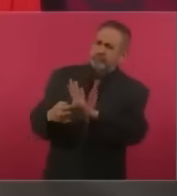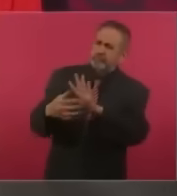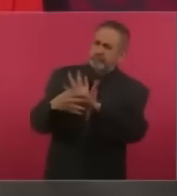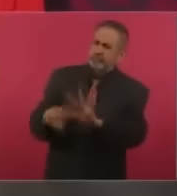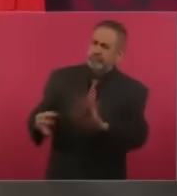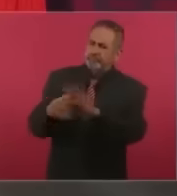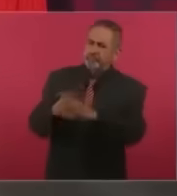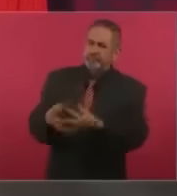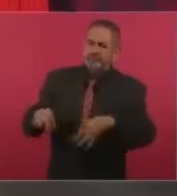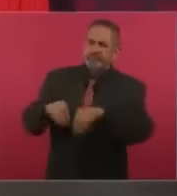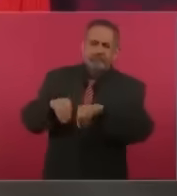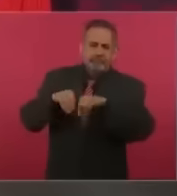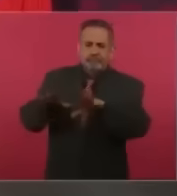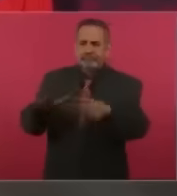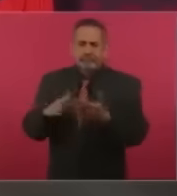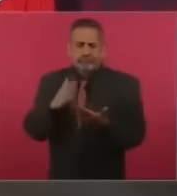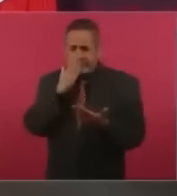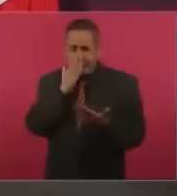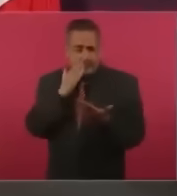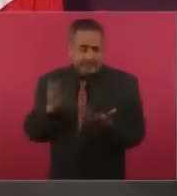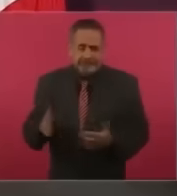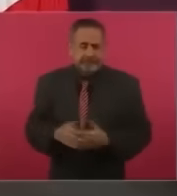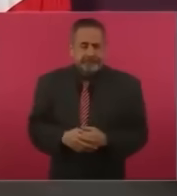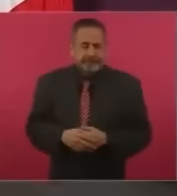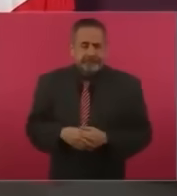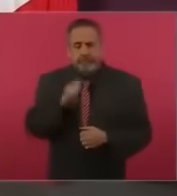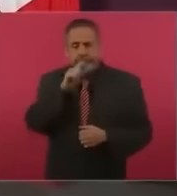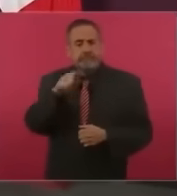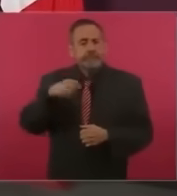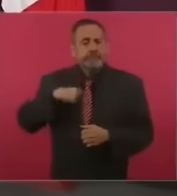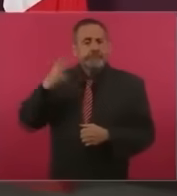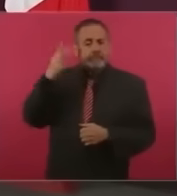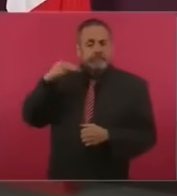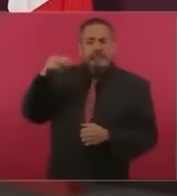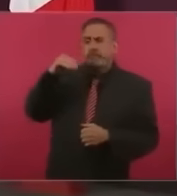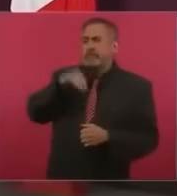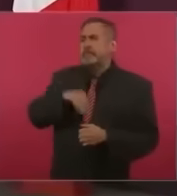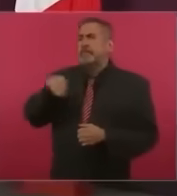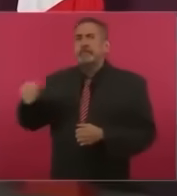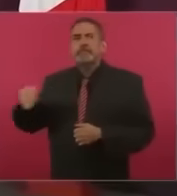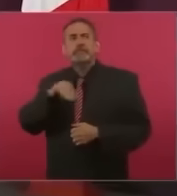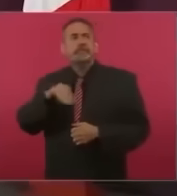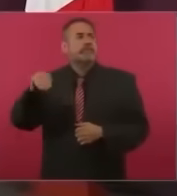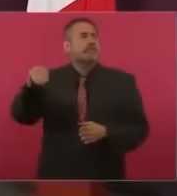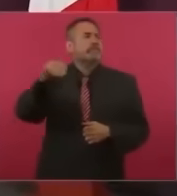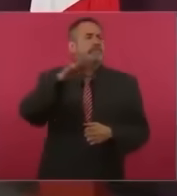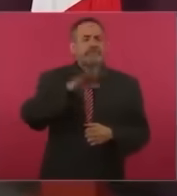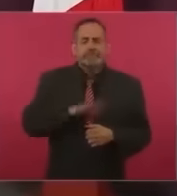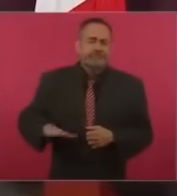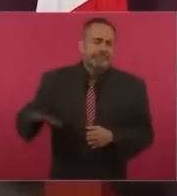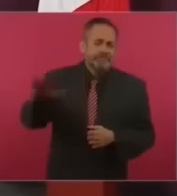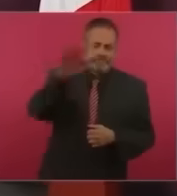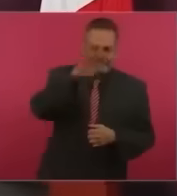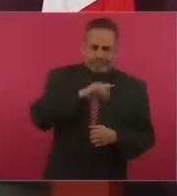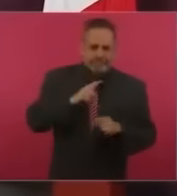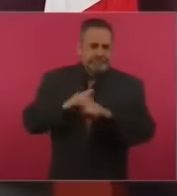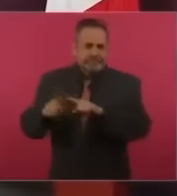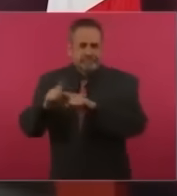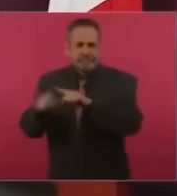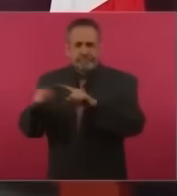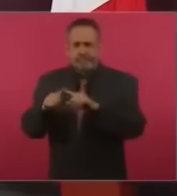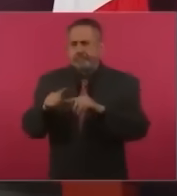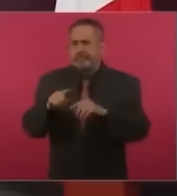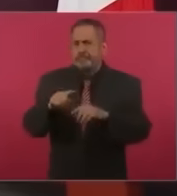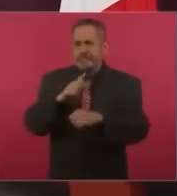el Zócalo el 15 de septiembre dijo no tenemos buenas relaciones con el poder judicial se han dedicado a actuar contra